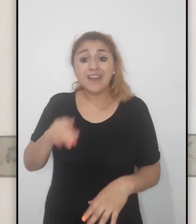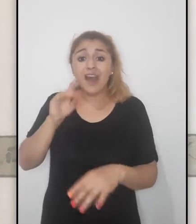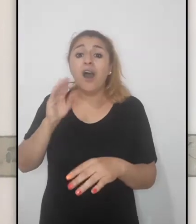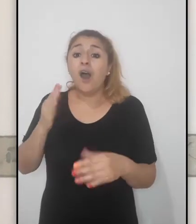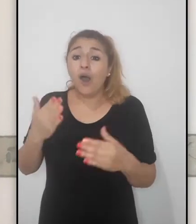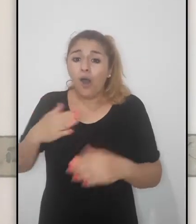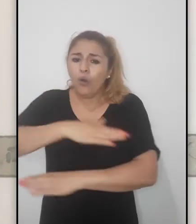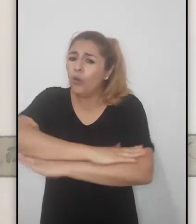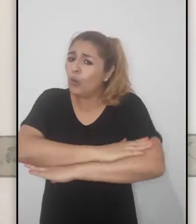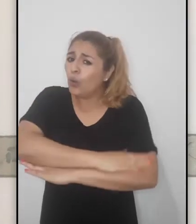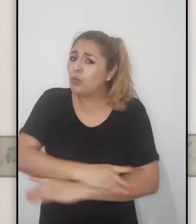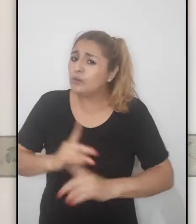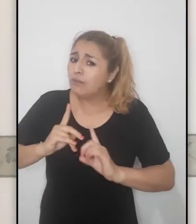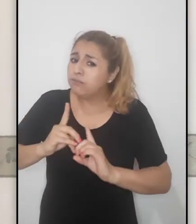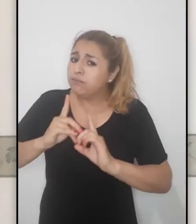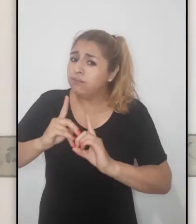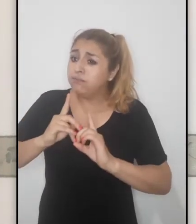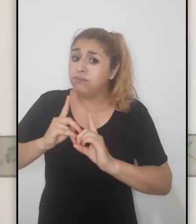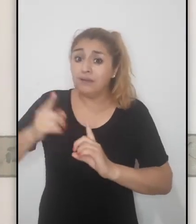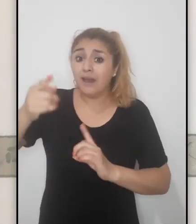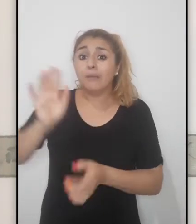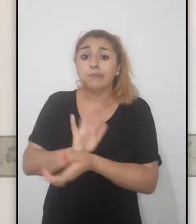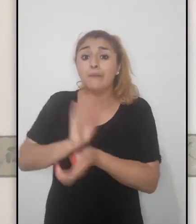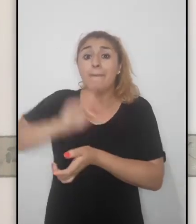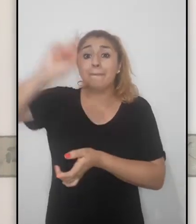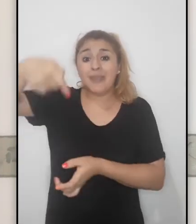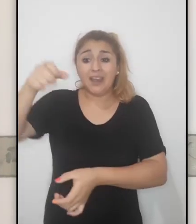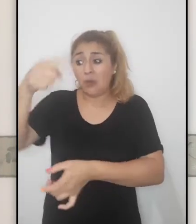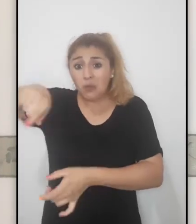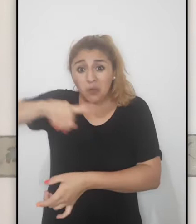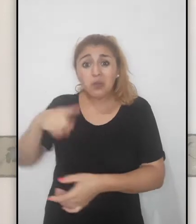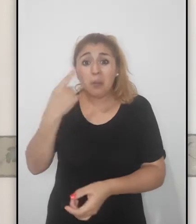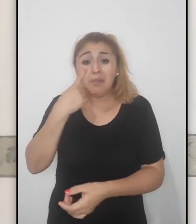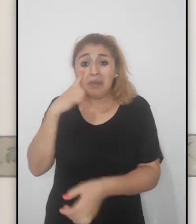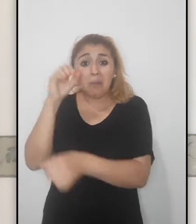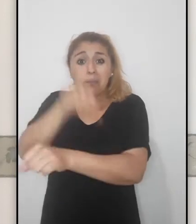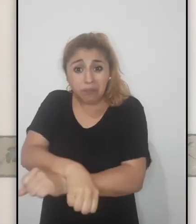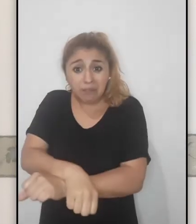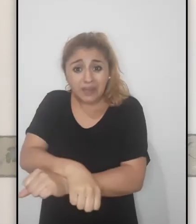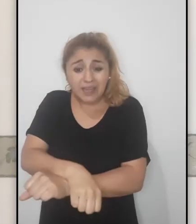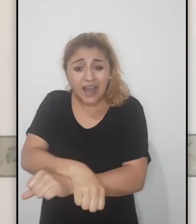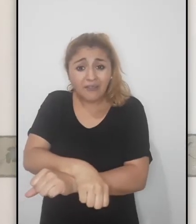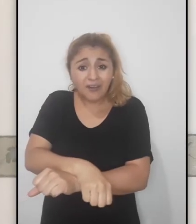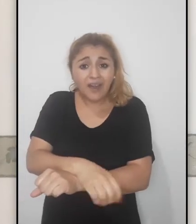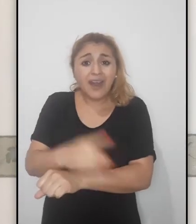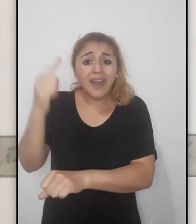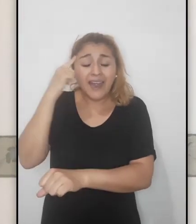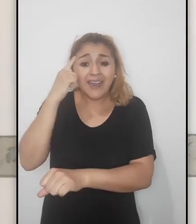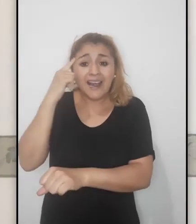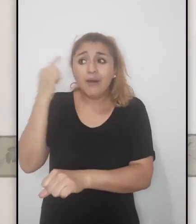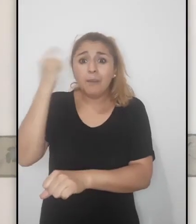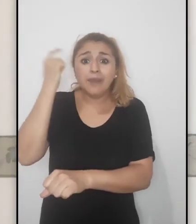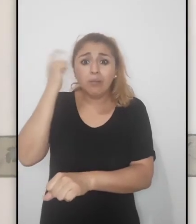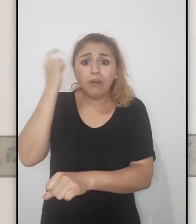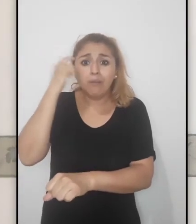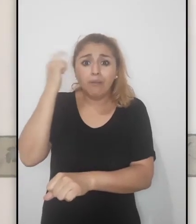esclavo de nuestras equivocaciones esclavos de nuestros de nuestras continuas confusiones